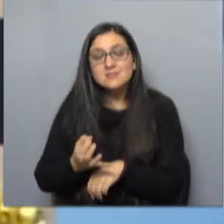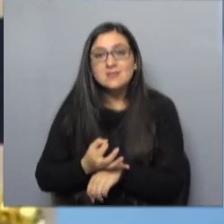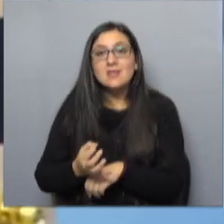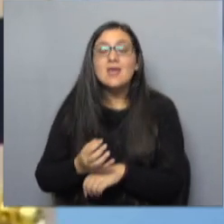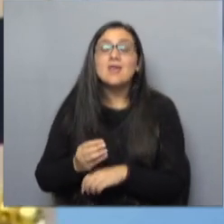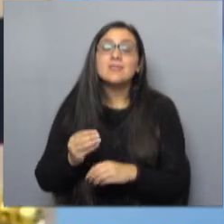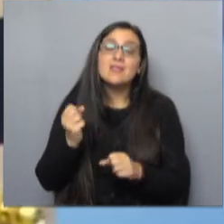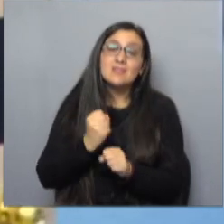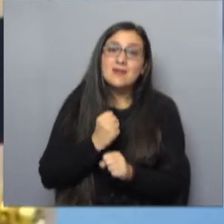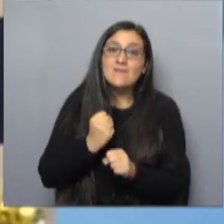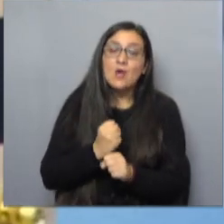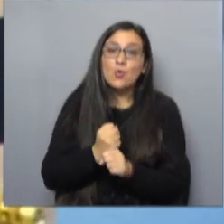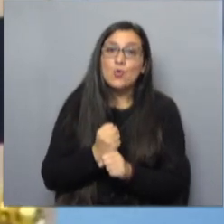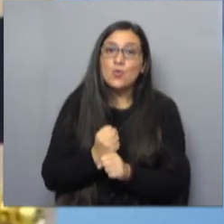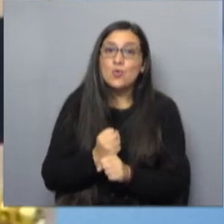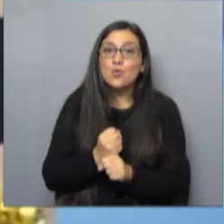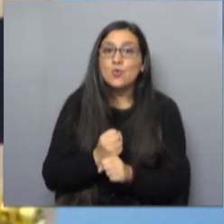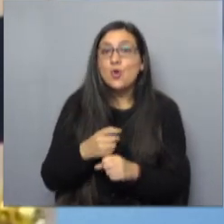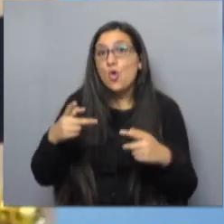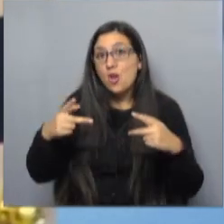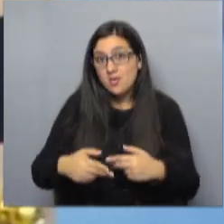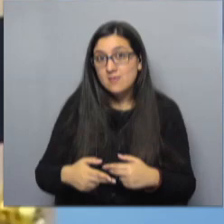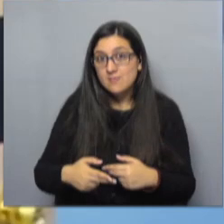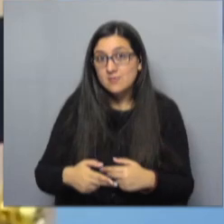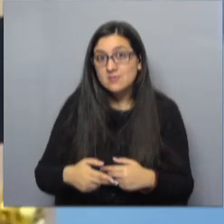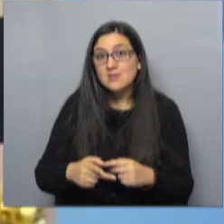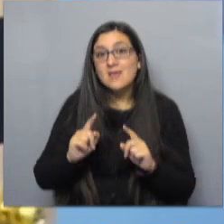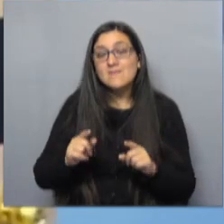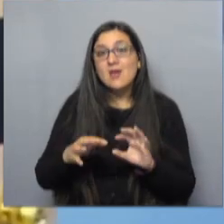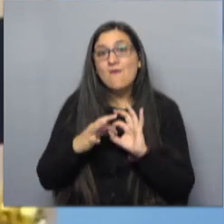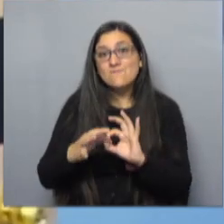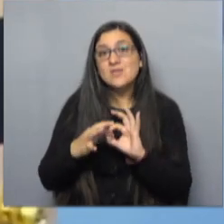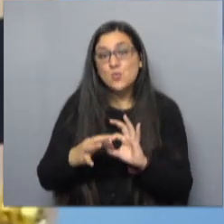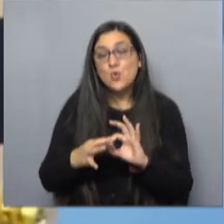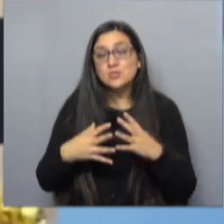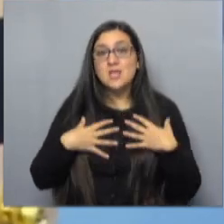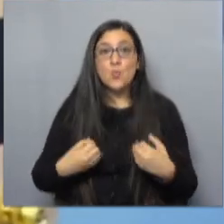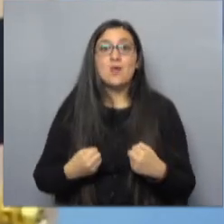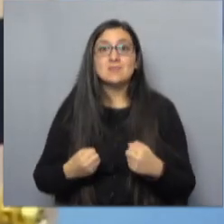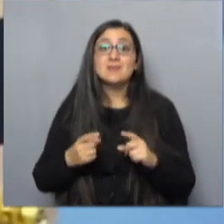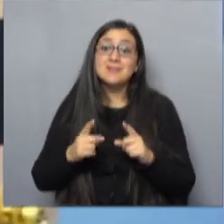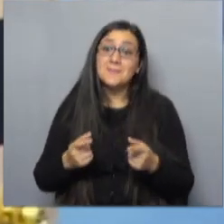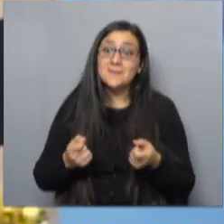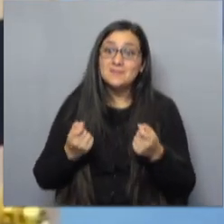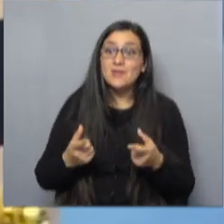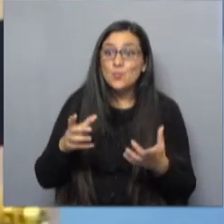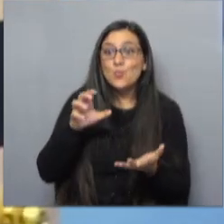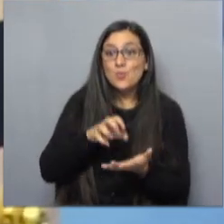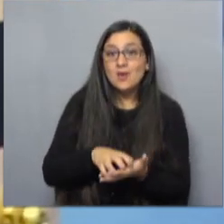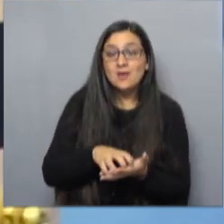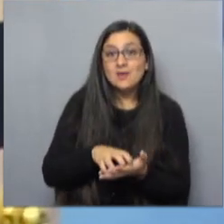trabajo con los límites, con los vínculos saludables, y también ofrecer un